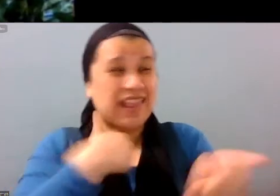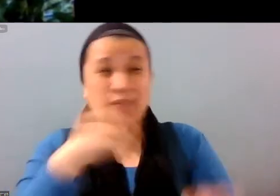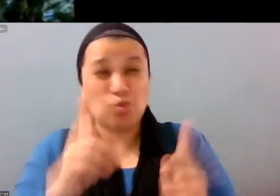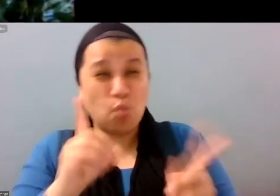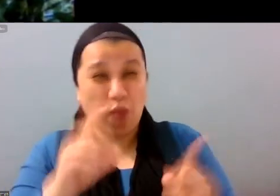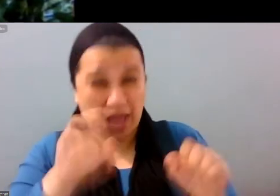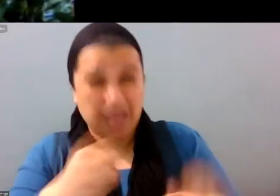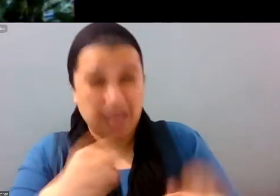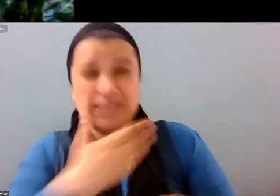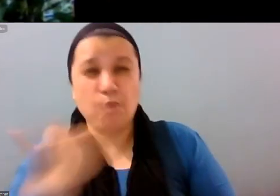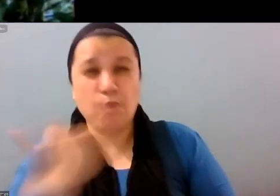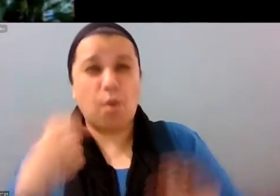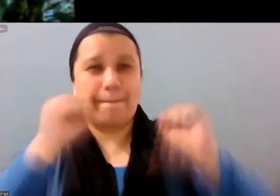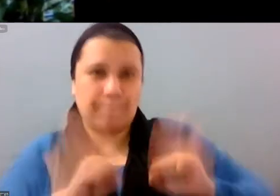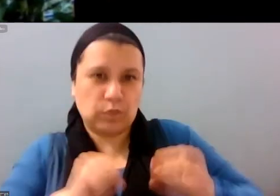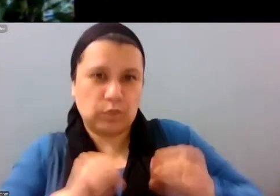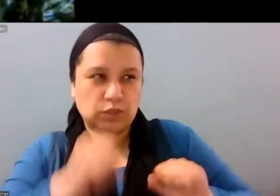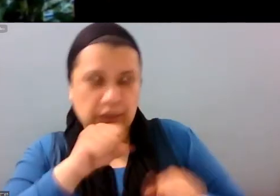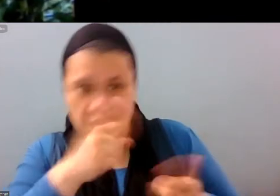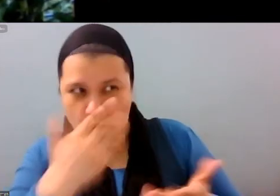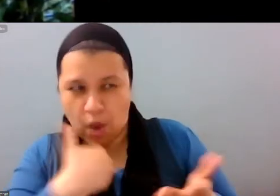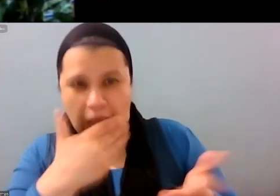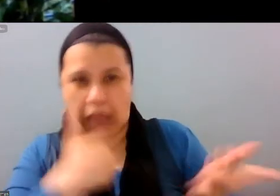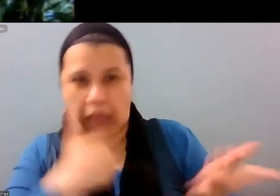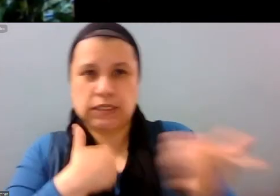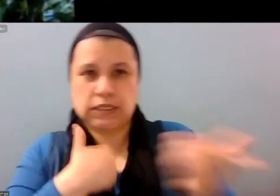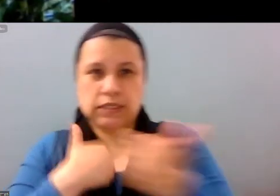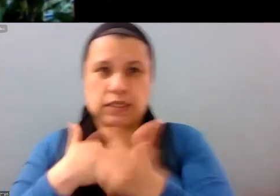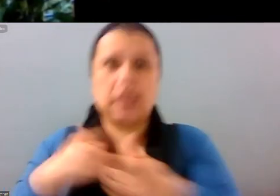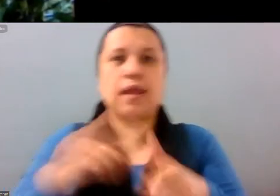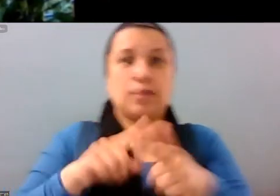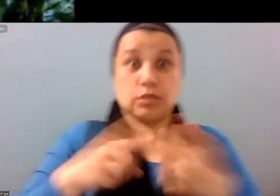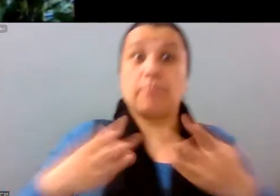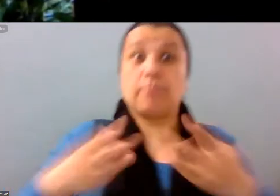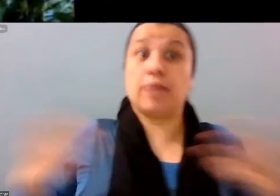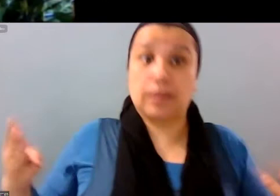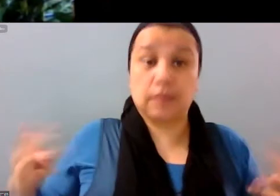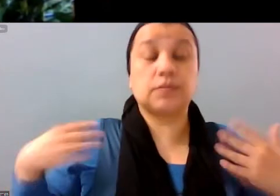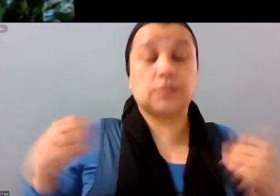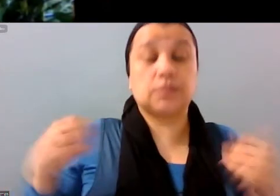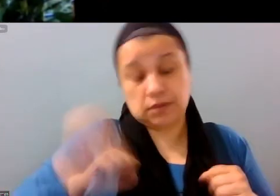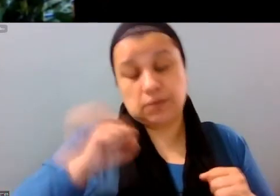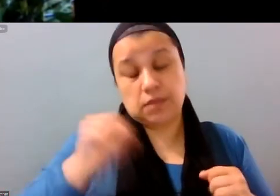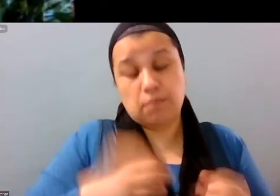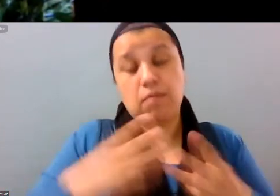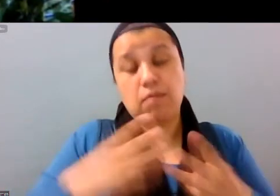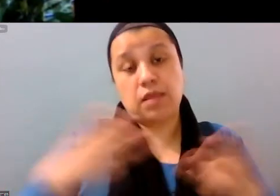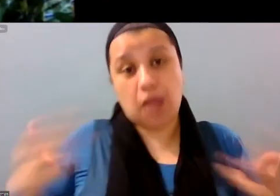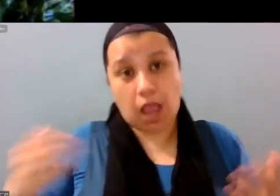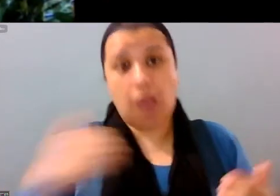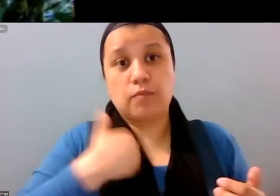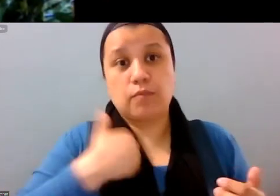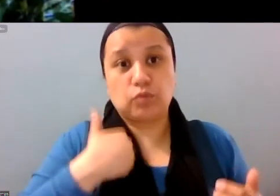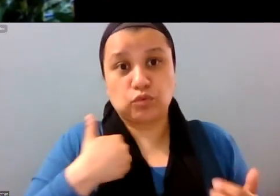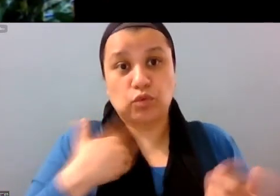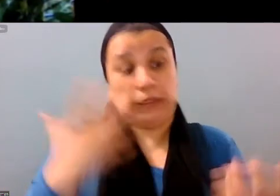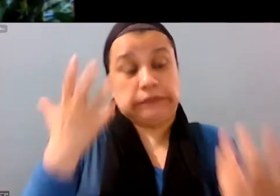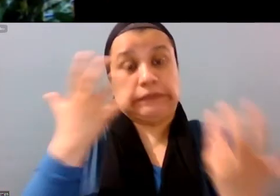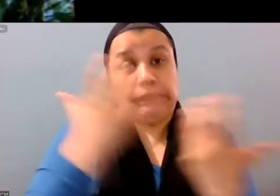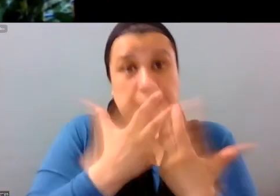con ello definitivamente el tema de materiales materiales existen mucho adaptarlos a un modelo a